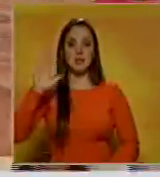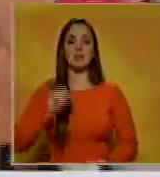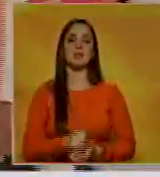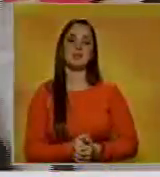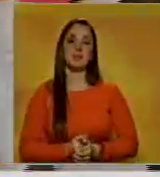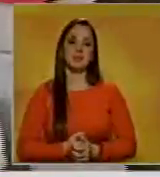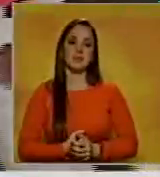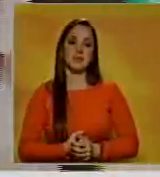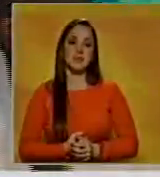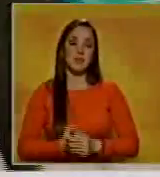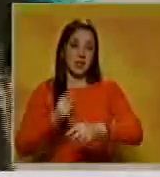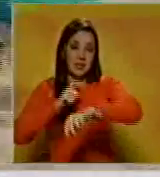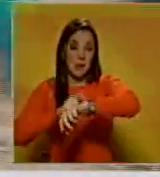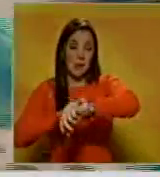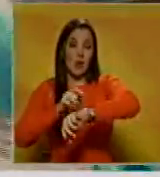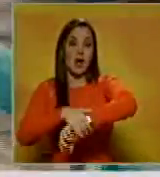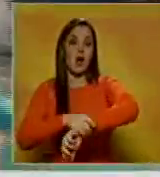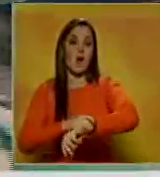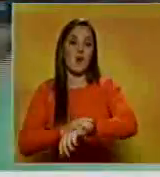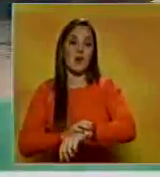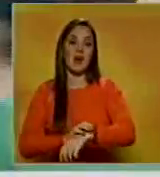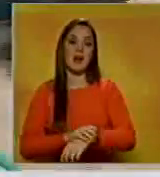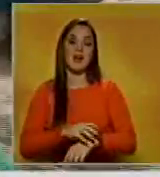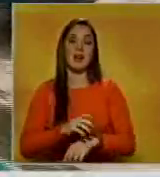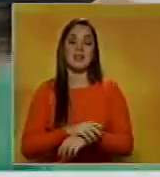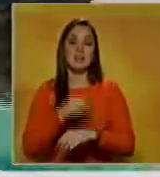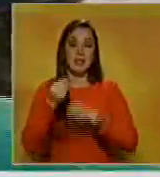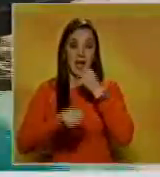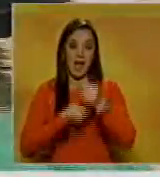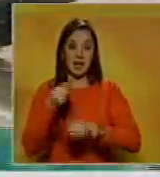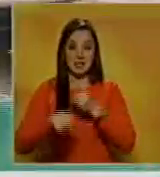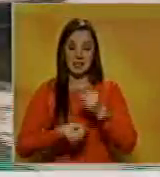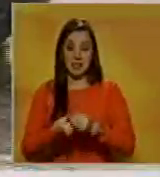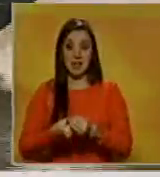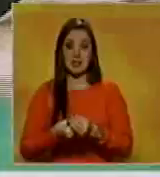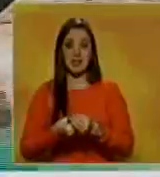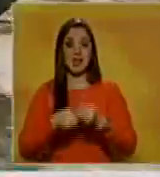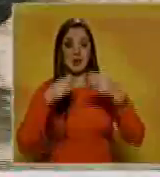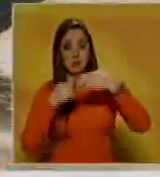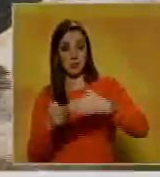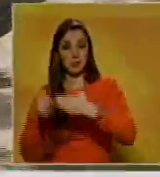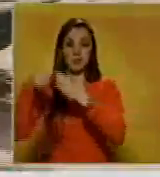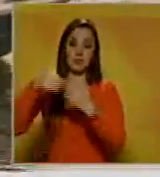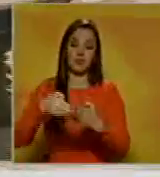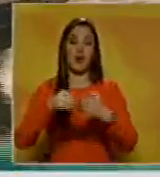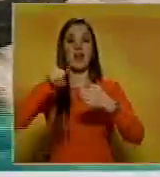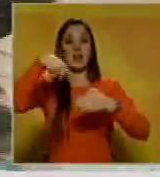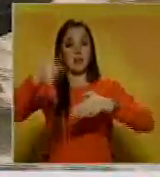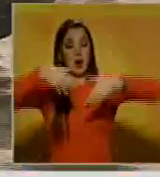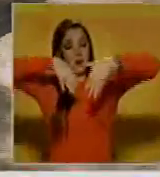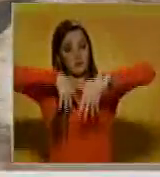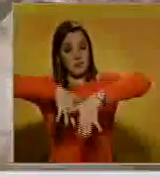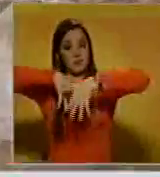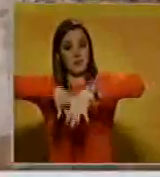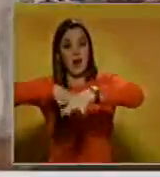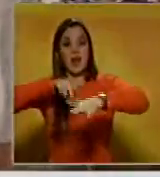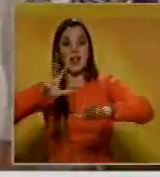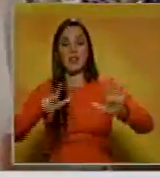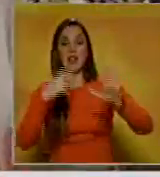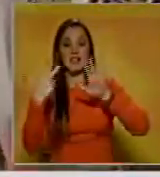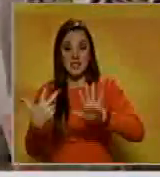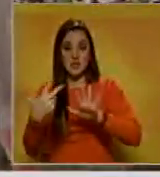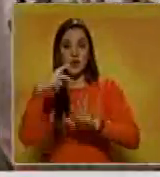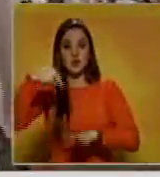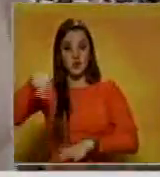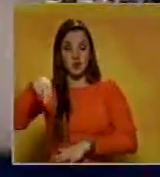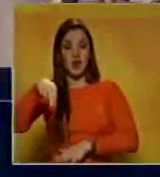a pocos minutos o a pocas horas de realizarse es la procesión, la gran procesión del 18 de noviembre, el